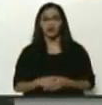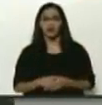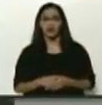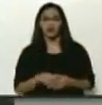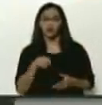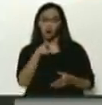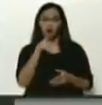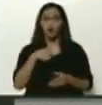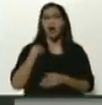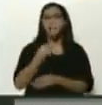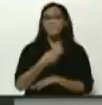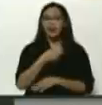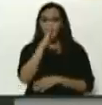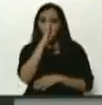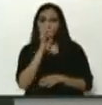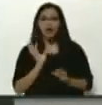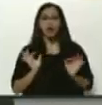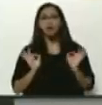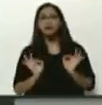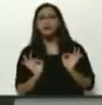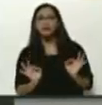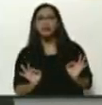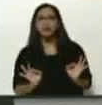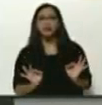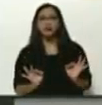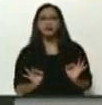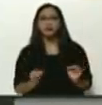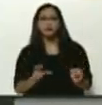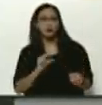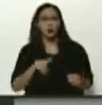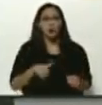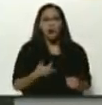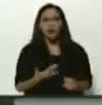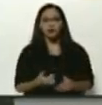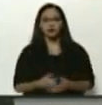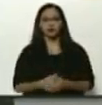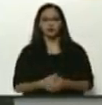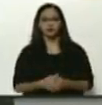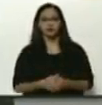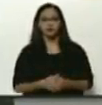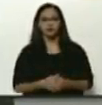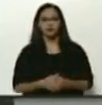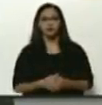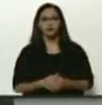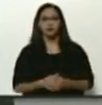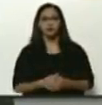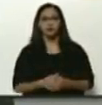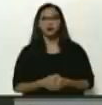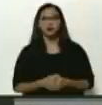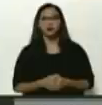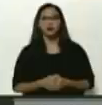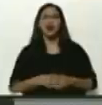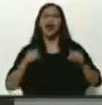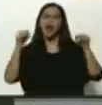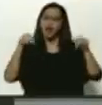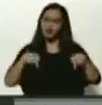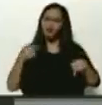pagar por un banco en particular no puede, porque está bloqueado. Pero aquí no, aquí tiene que llegar la